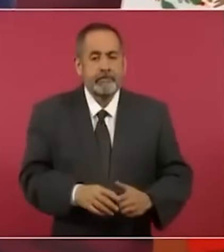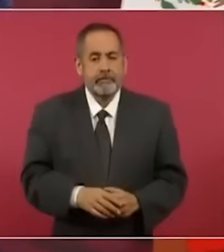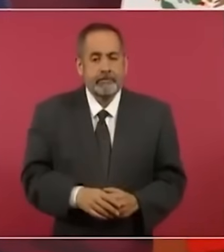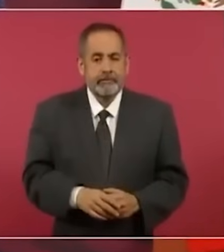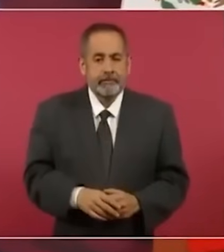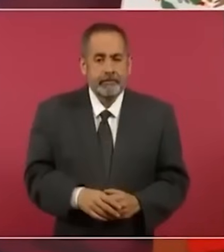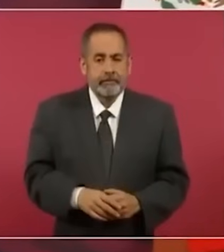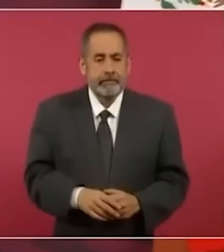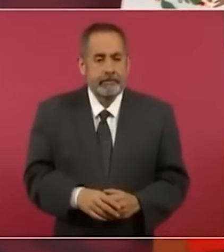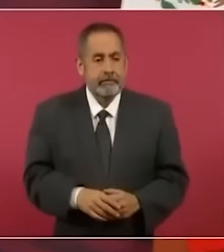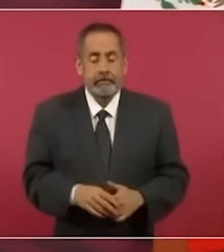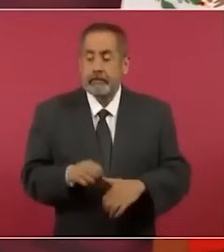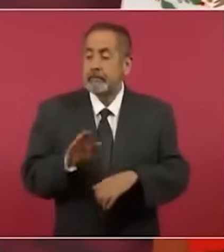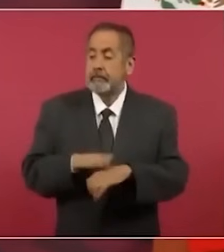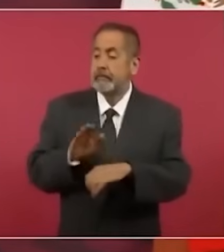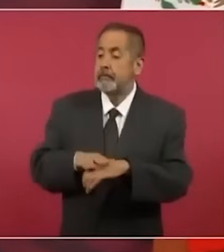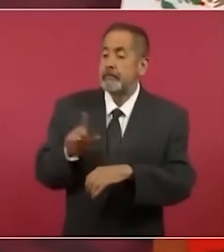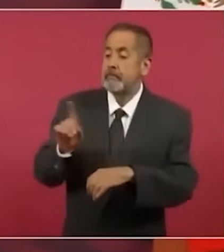hacia allá